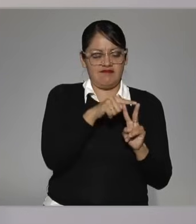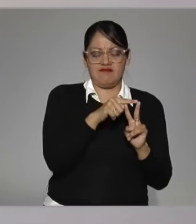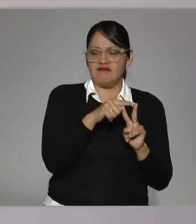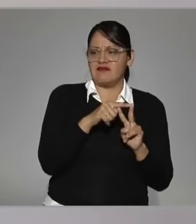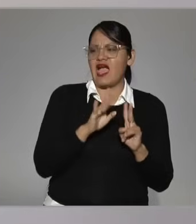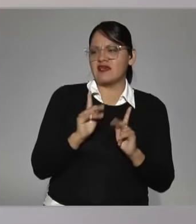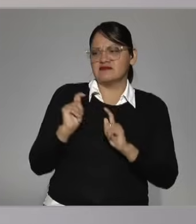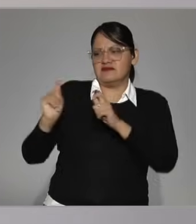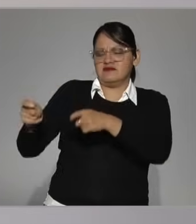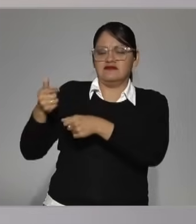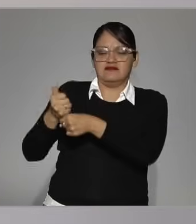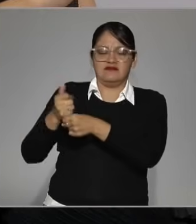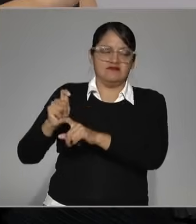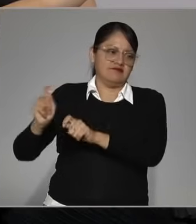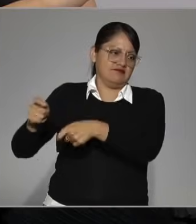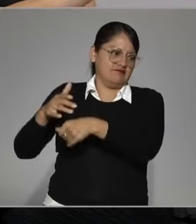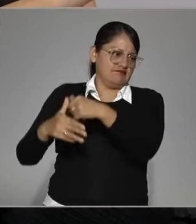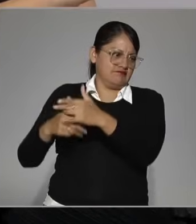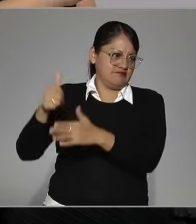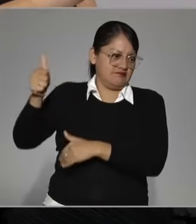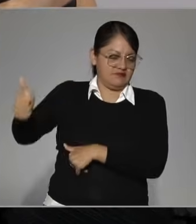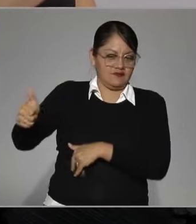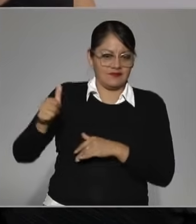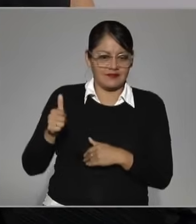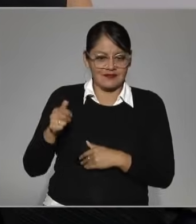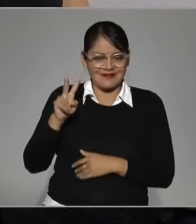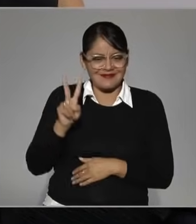los abuelos. Claro. Y eso es una realidad de